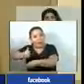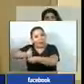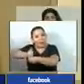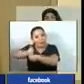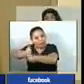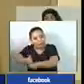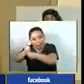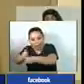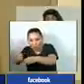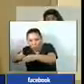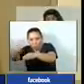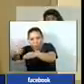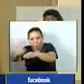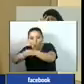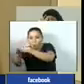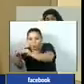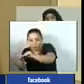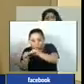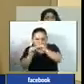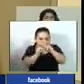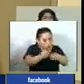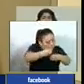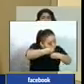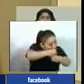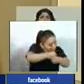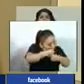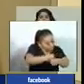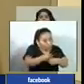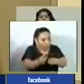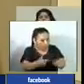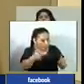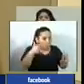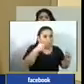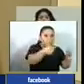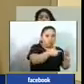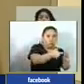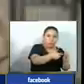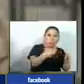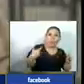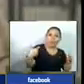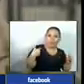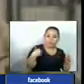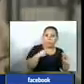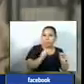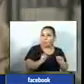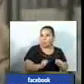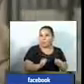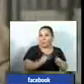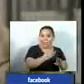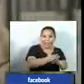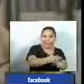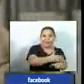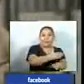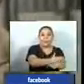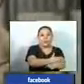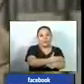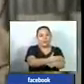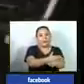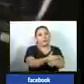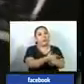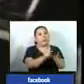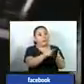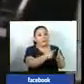están dirigidos a diferentes puntos del virus para tratar de frenarlo antes de que genere secuelas o